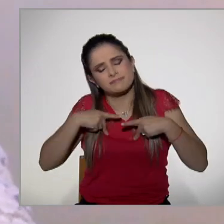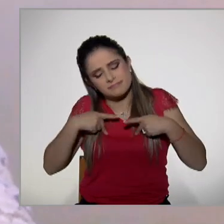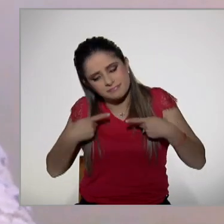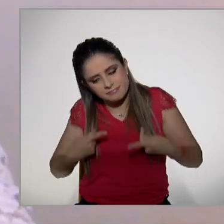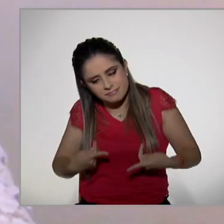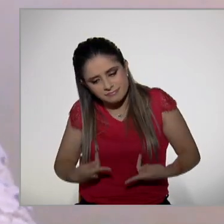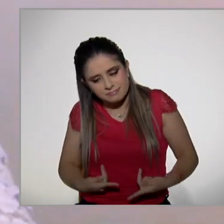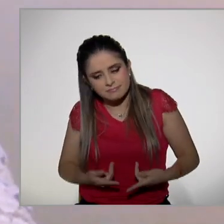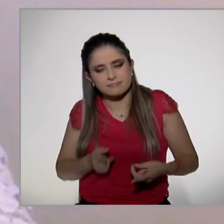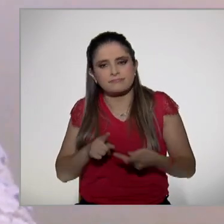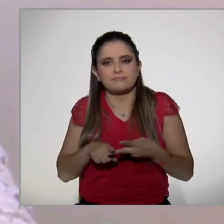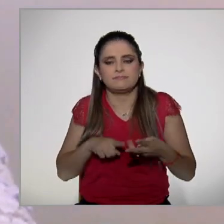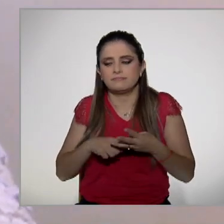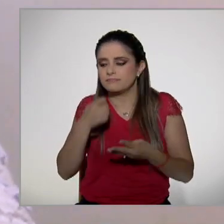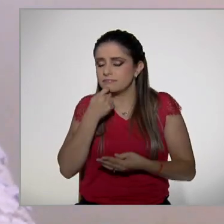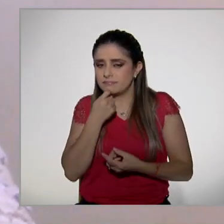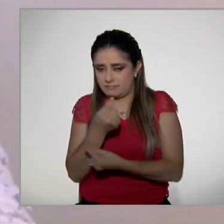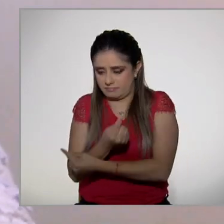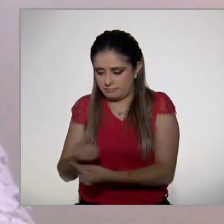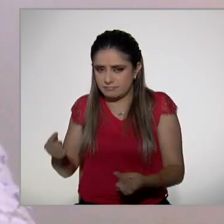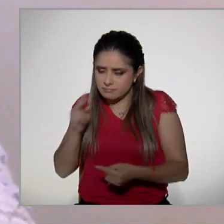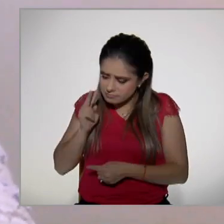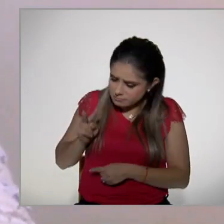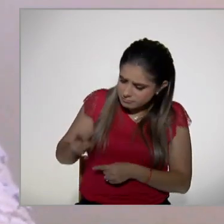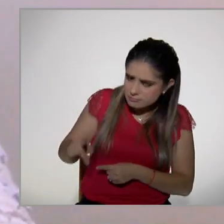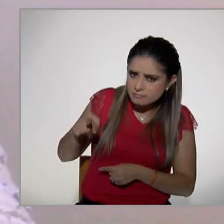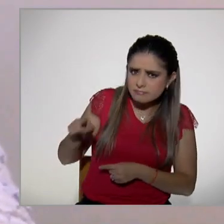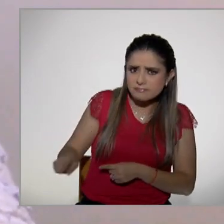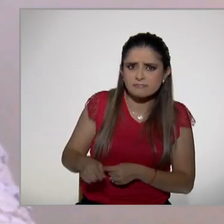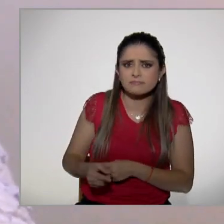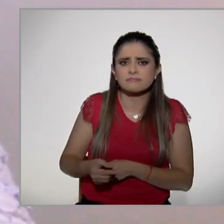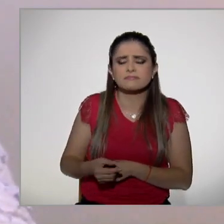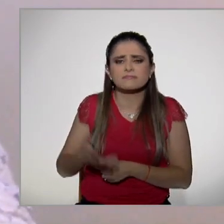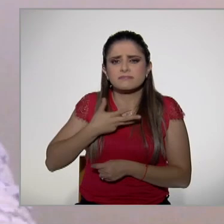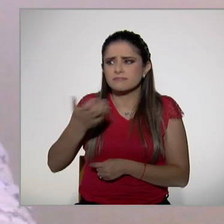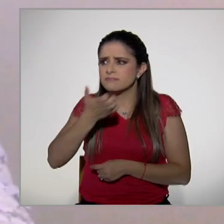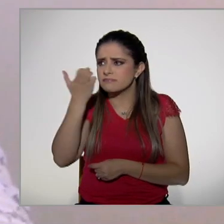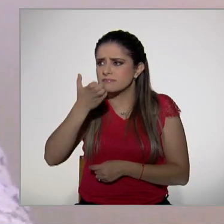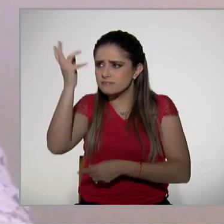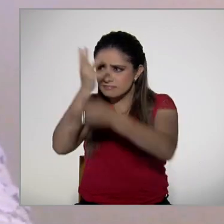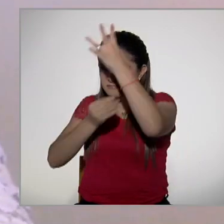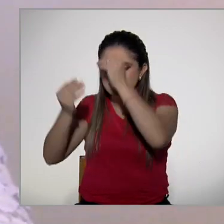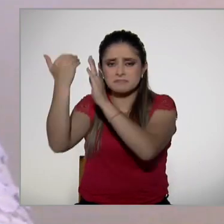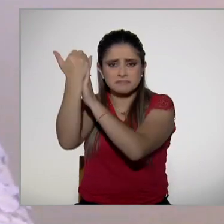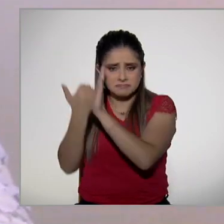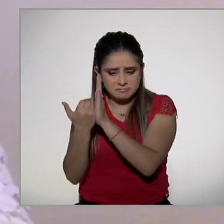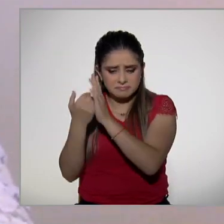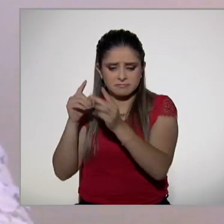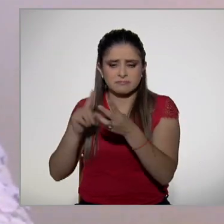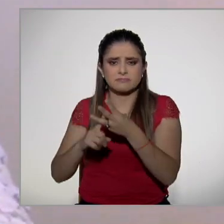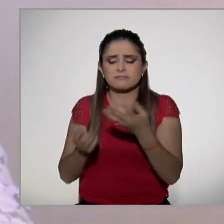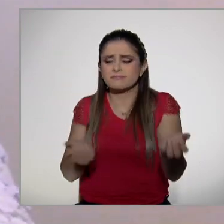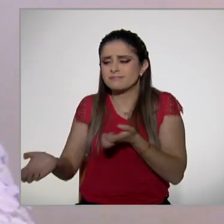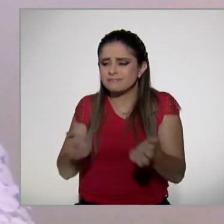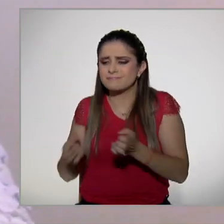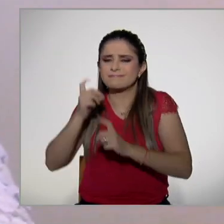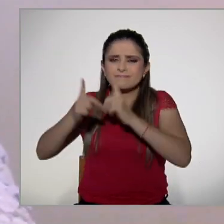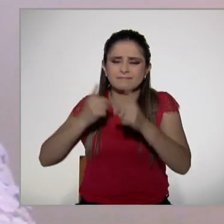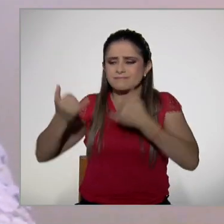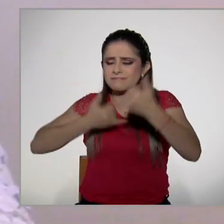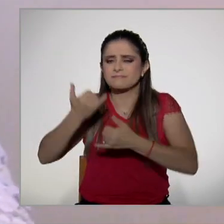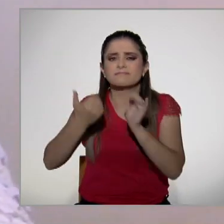en el caso de los niños podemos ver una disminución en el aprovechamiento escolar disminución en las actividades cotidianas